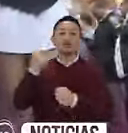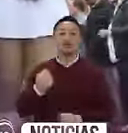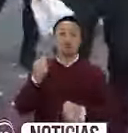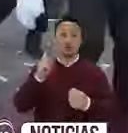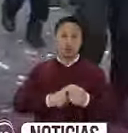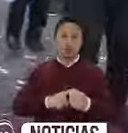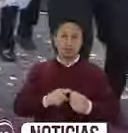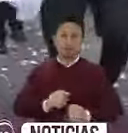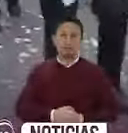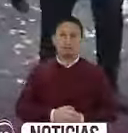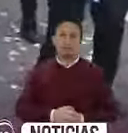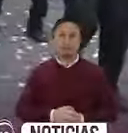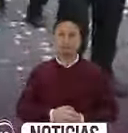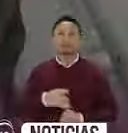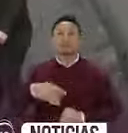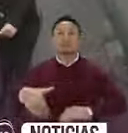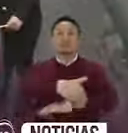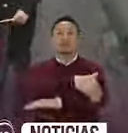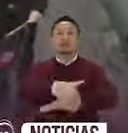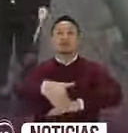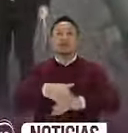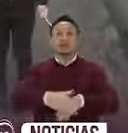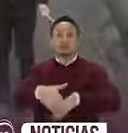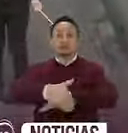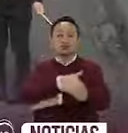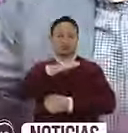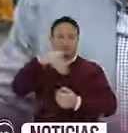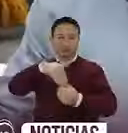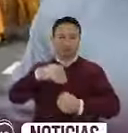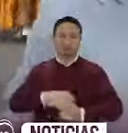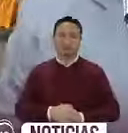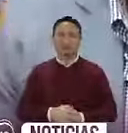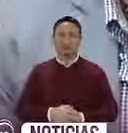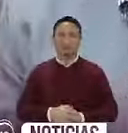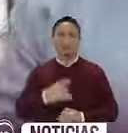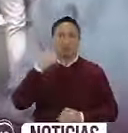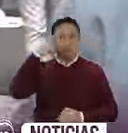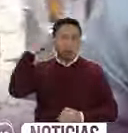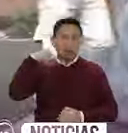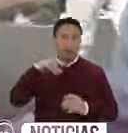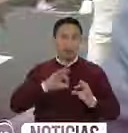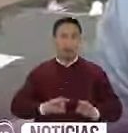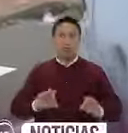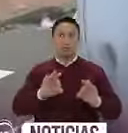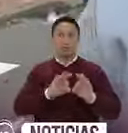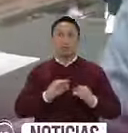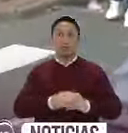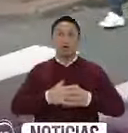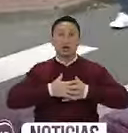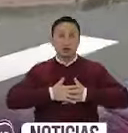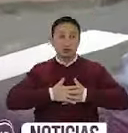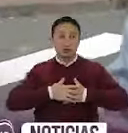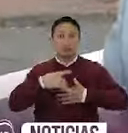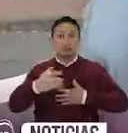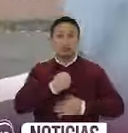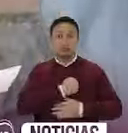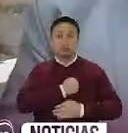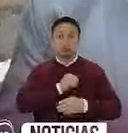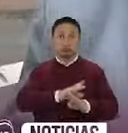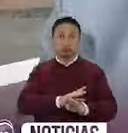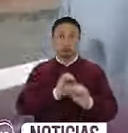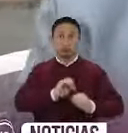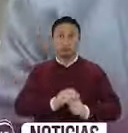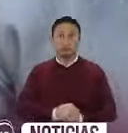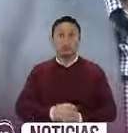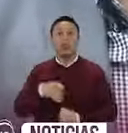Quito, recorriendo la calle García Moreno, Bolívar y Venezuela. Pero yo pienso que es muy importante que nosotros rescatemos las tradiciones. Aquí están